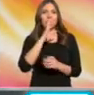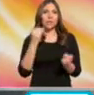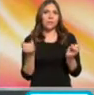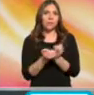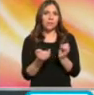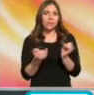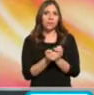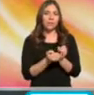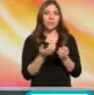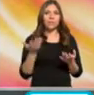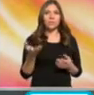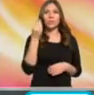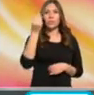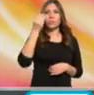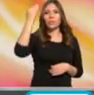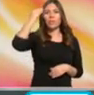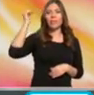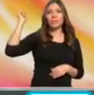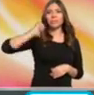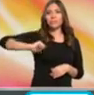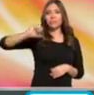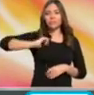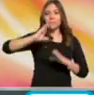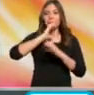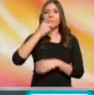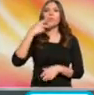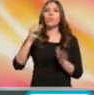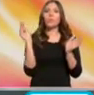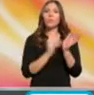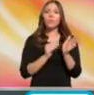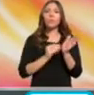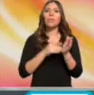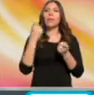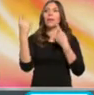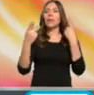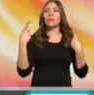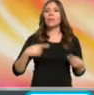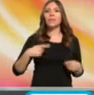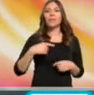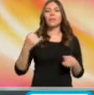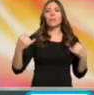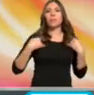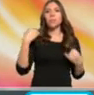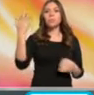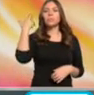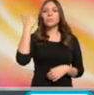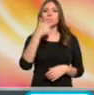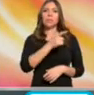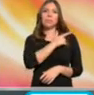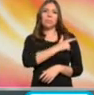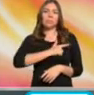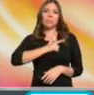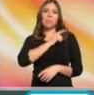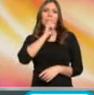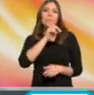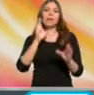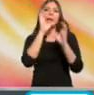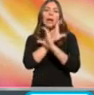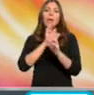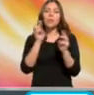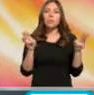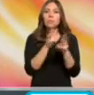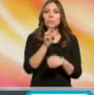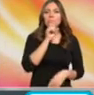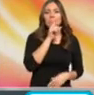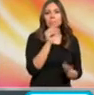de muchos años atrás, es música de mucho tiempo atrás, pero todavía hasta la fecha lo seguimos escuchando. O sea, yo tengo fiestas donde pongo estas canciones. Es una fórmula muy